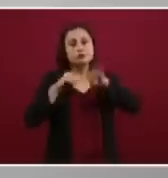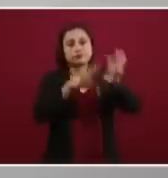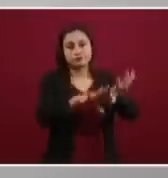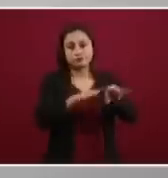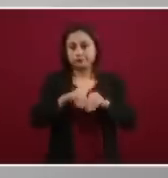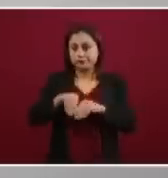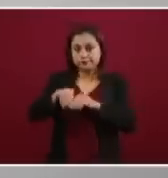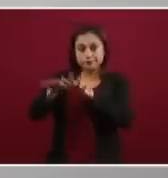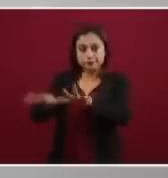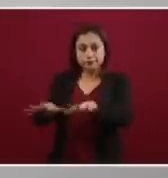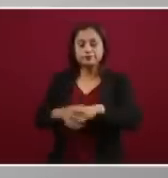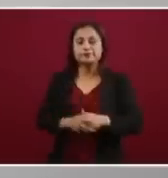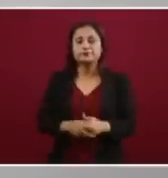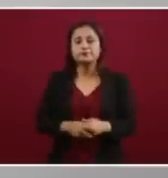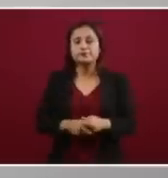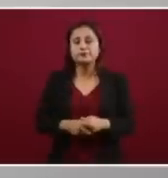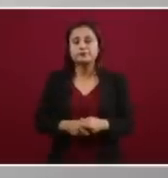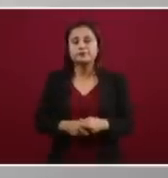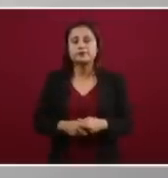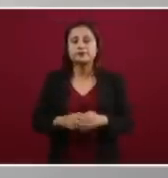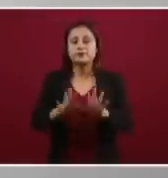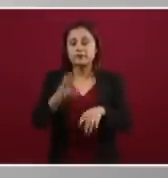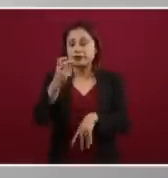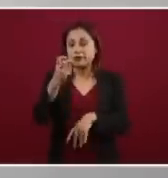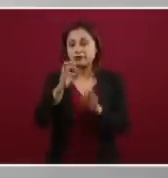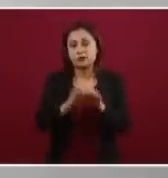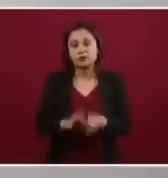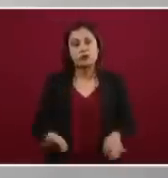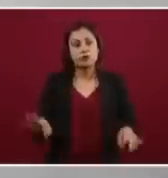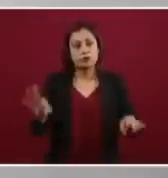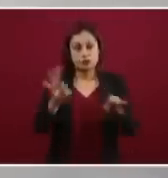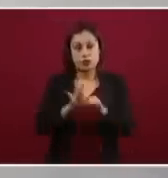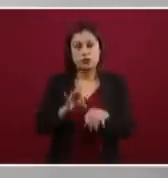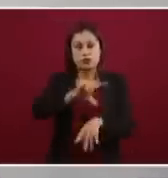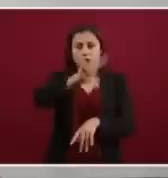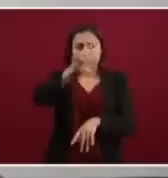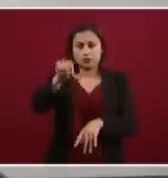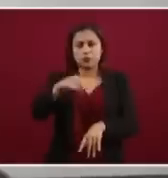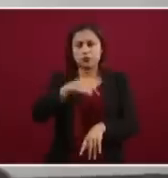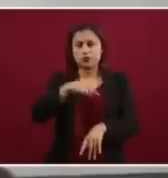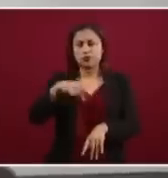muy importante, un día vamos a presentarlo,